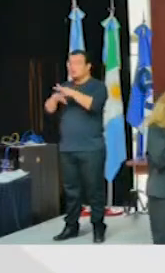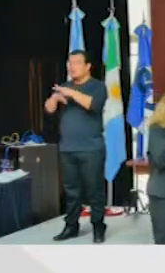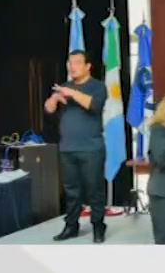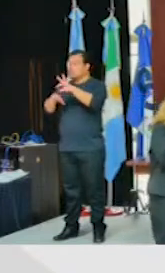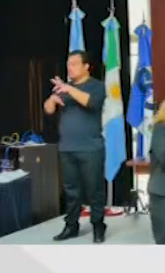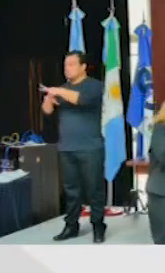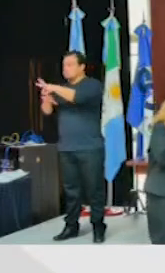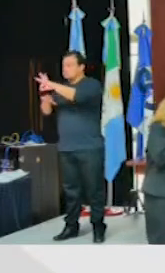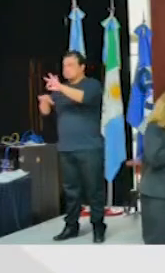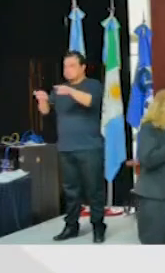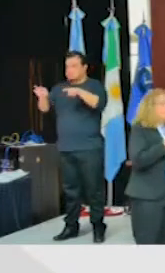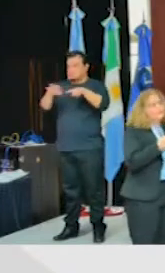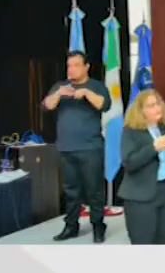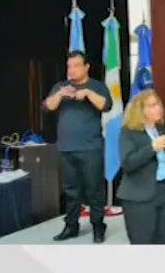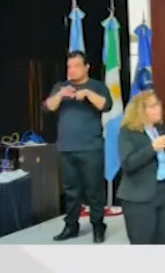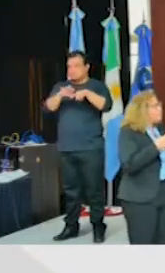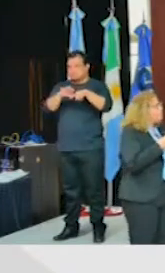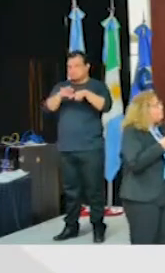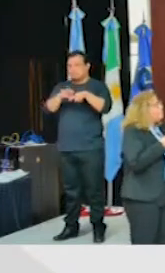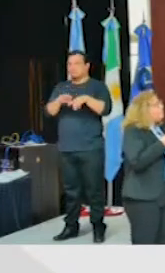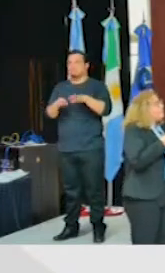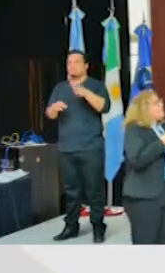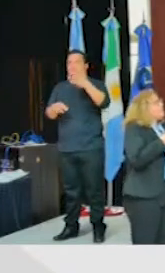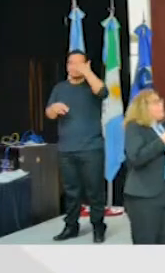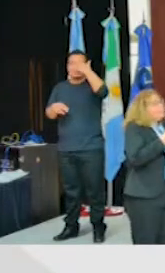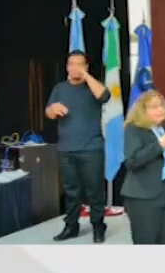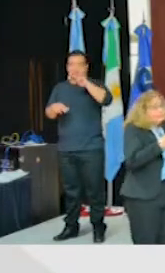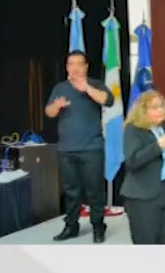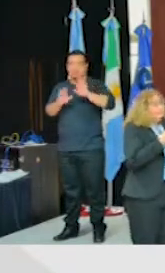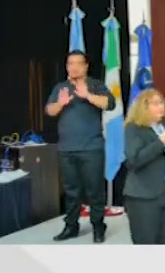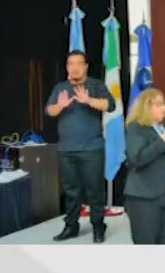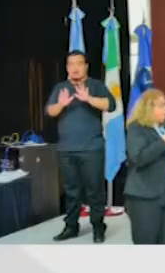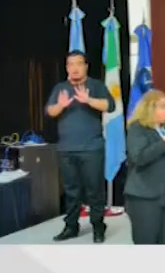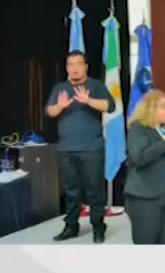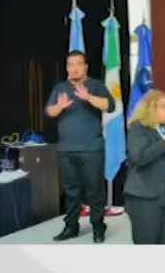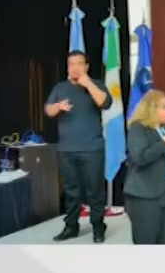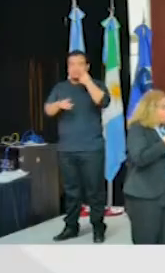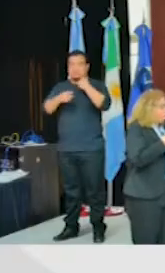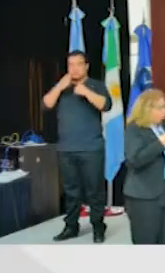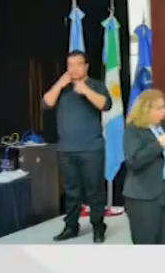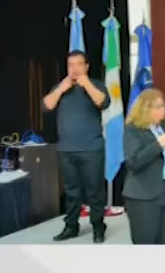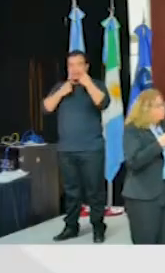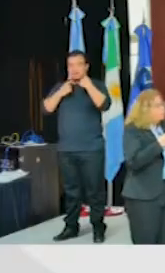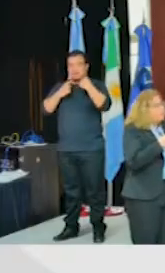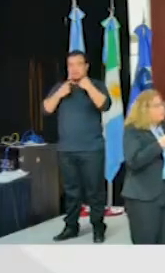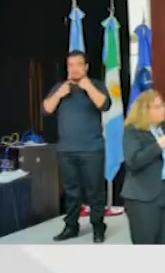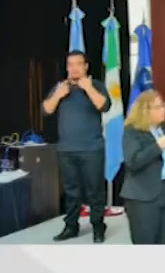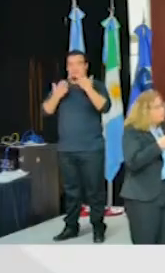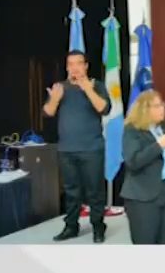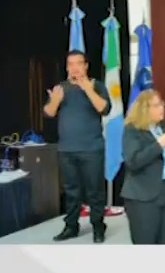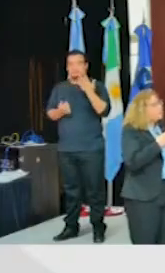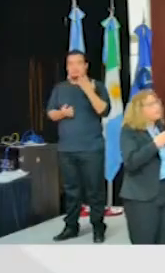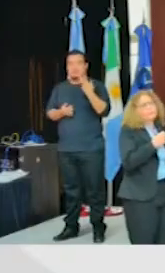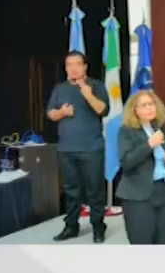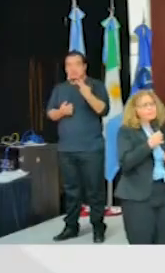encima del suyo, luego se detuvo. Un instante se largó a llorar, nos abrazamos.